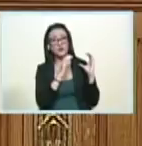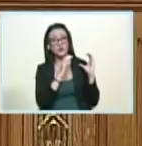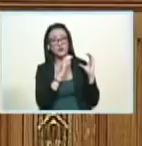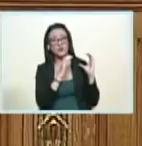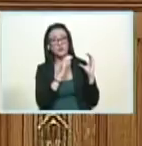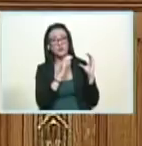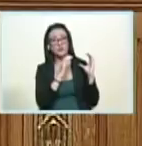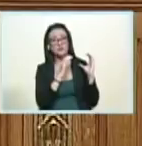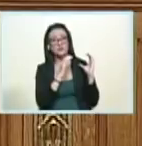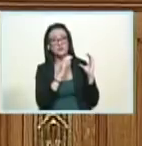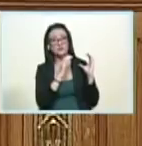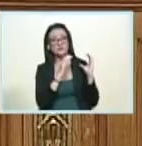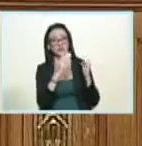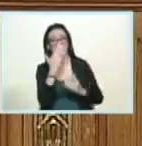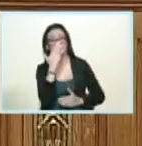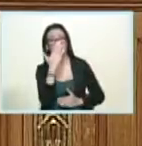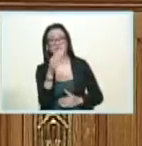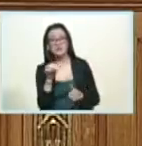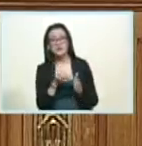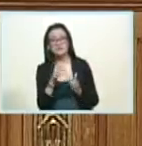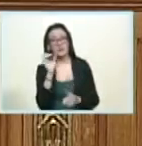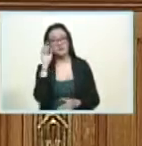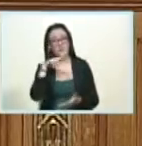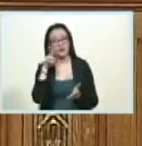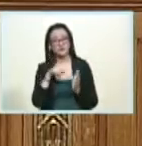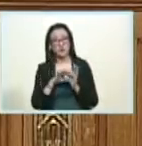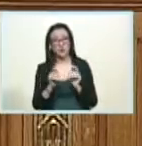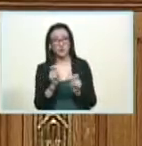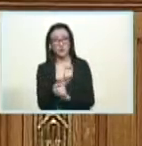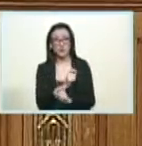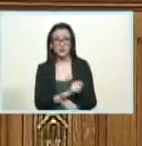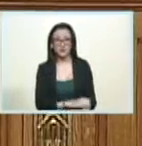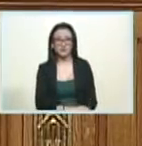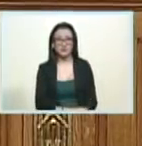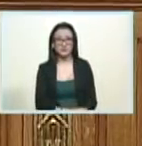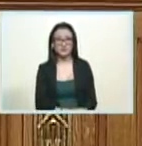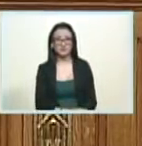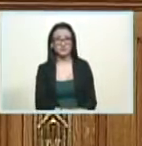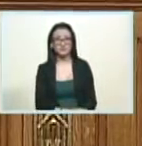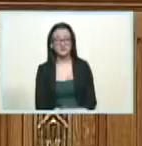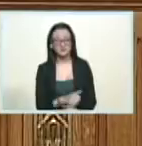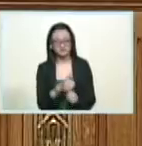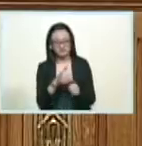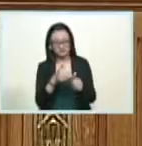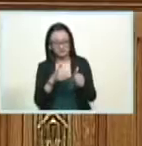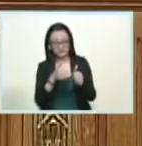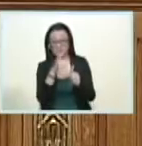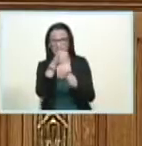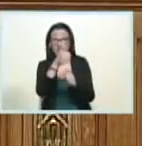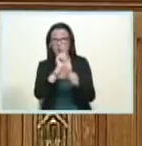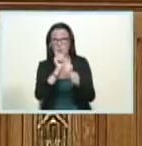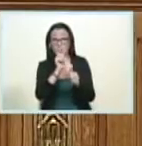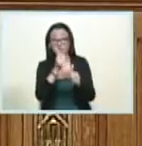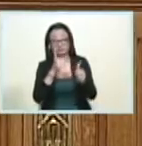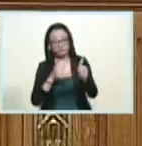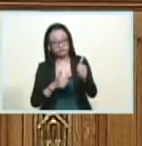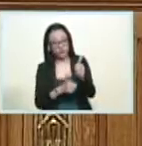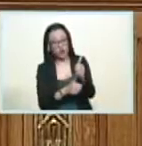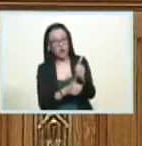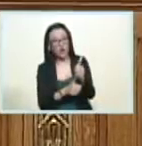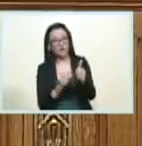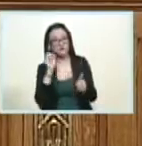ante este poder magno de la República y a subordinar sus cargos a la Asamblea